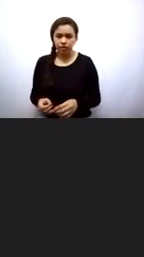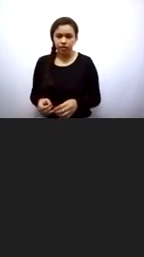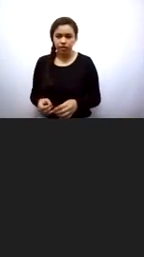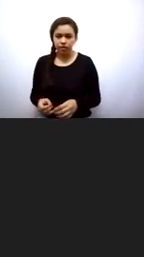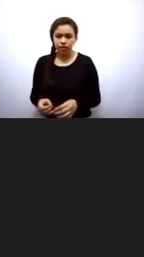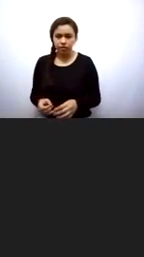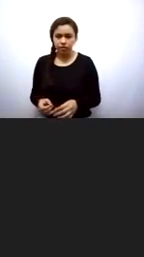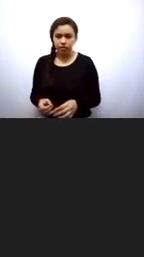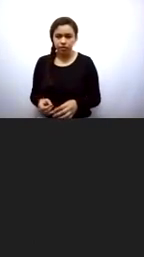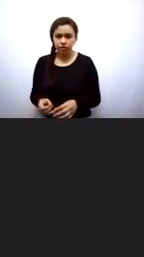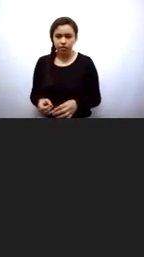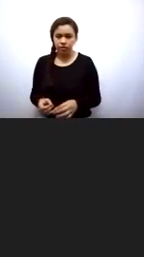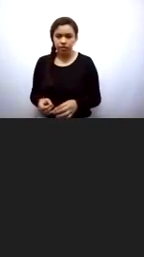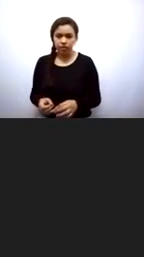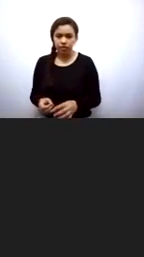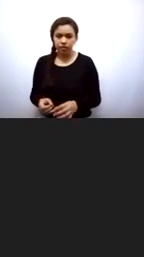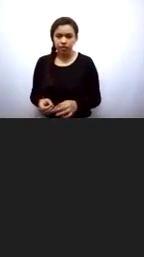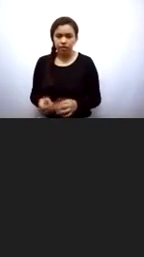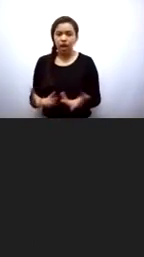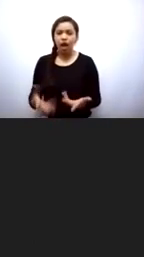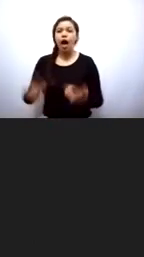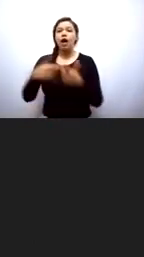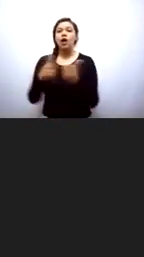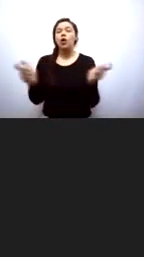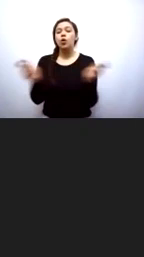al grupo de tecnología educativa.